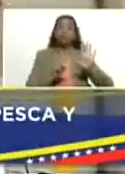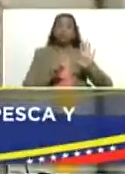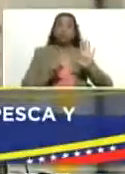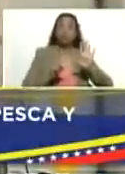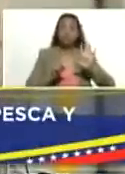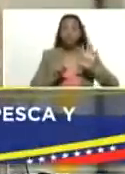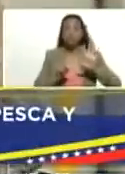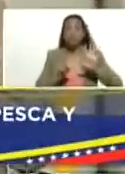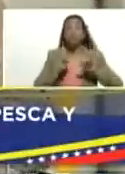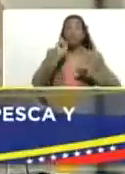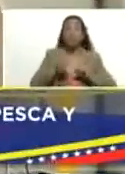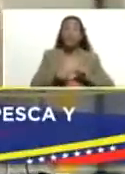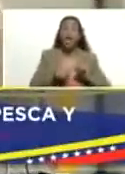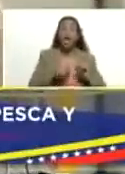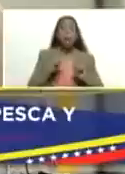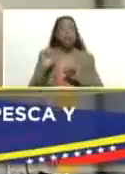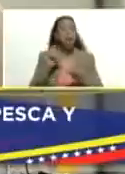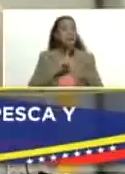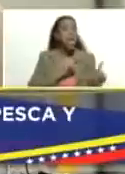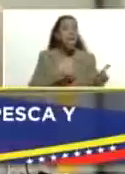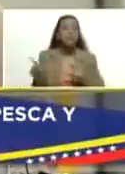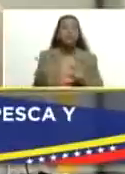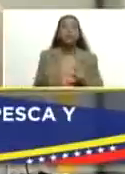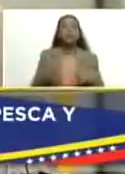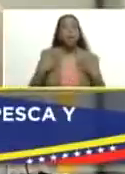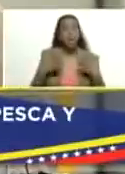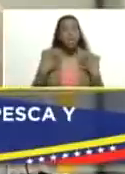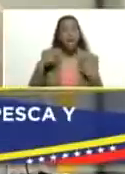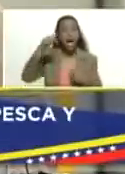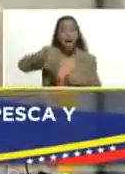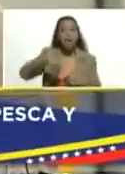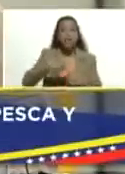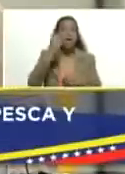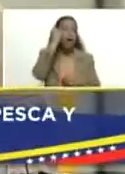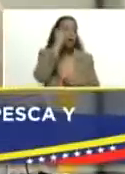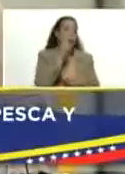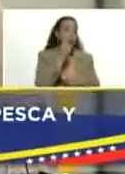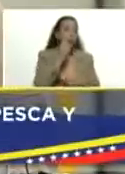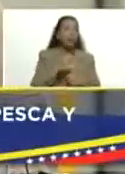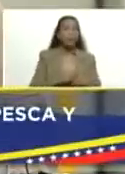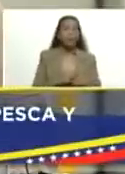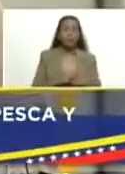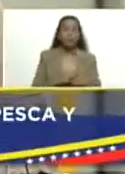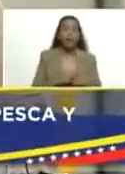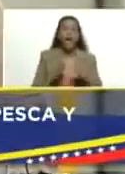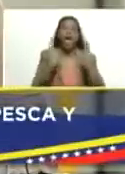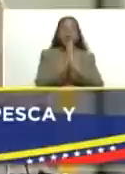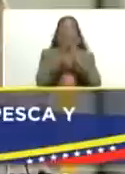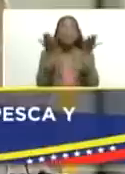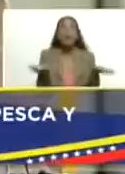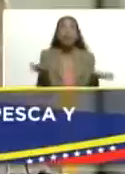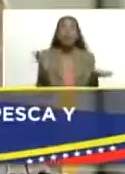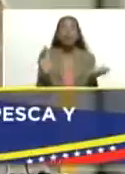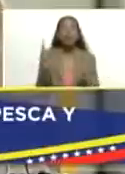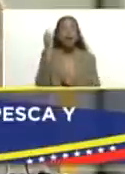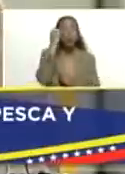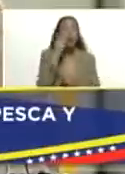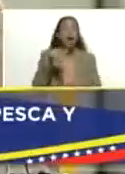Y jonrón y jonrón. Qué alegría, vale, estar acá en Caigüire, estar en Cumaná, estar en el oriente del